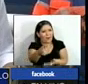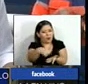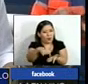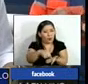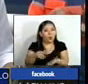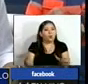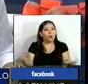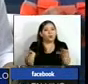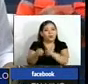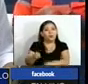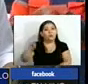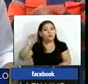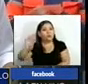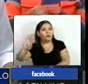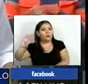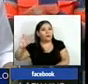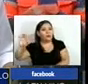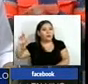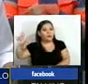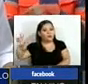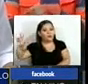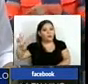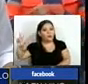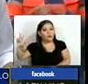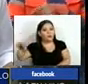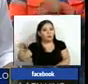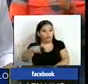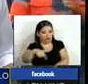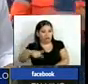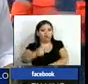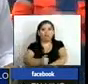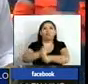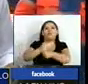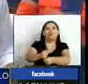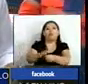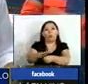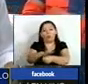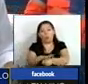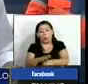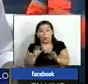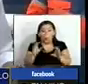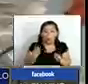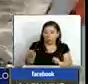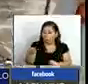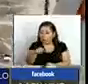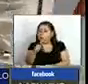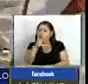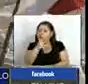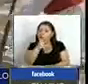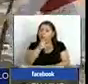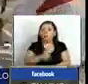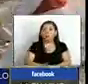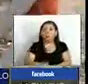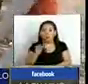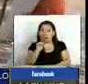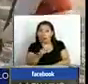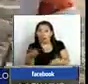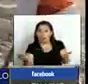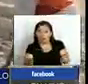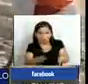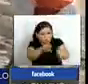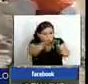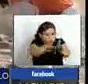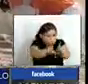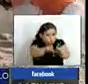de 453 de casos confirmados de COVID-19 o casos sospechosos. Ejecutar los sepelios ya